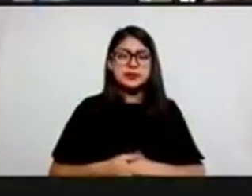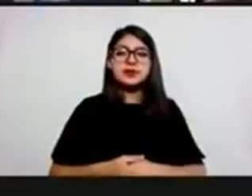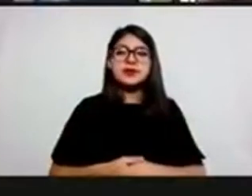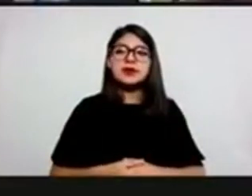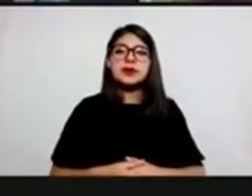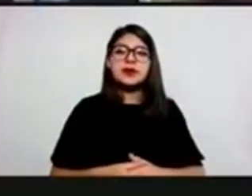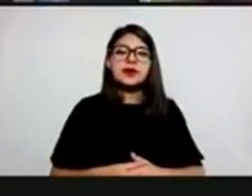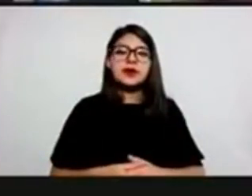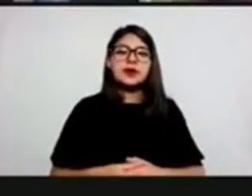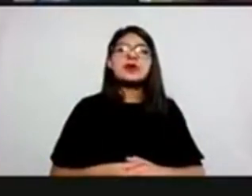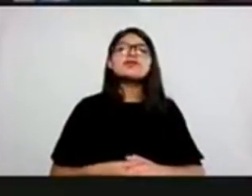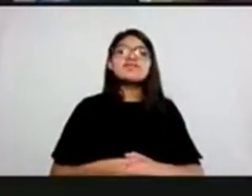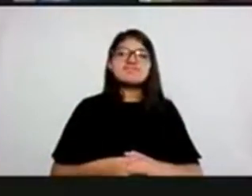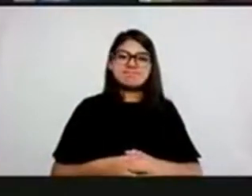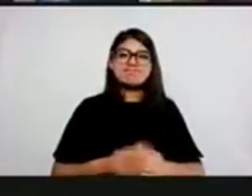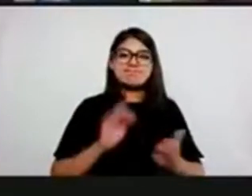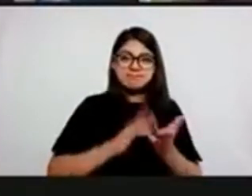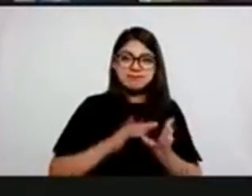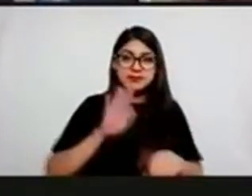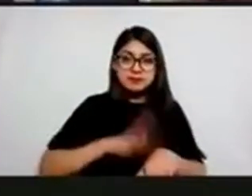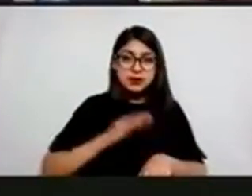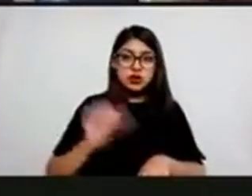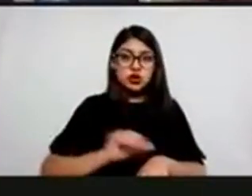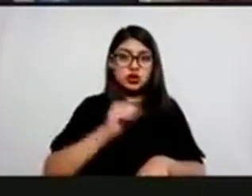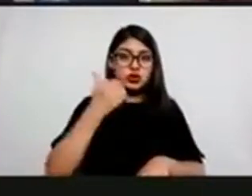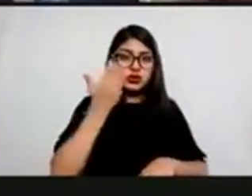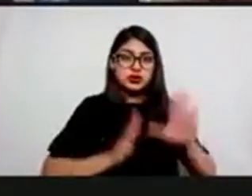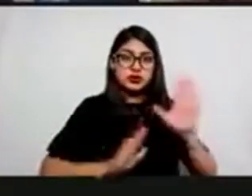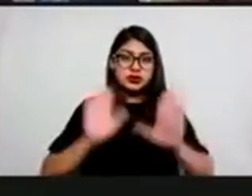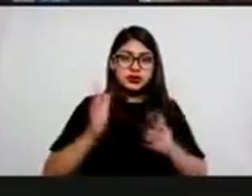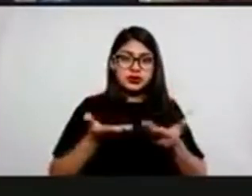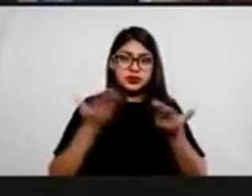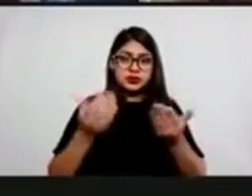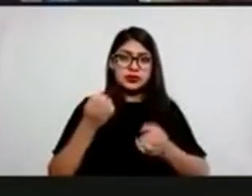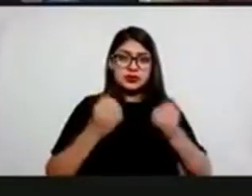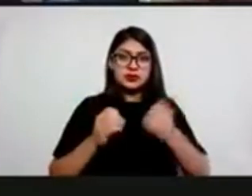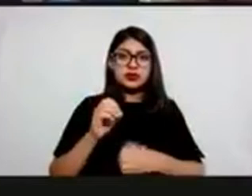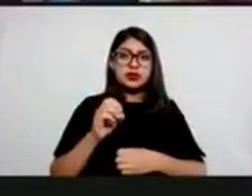¿Algún otro comentario, magistrado Espíndola?